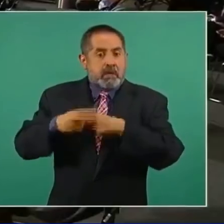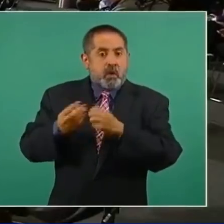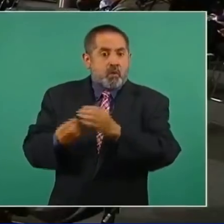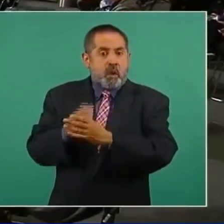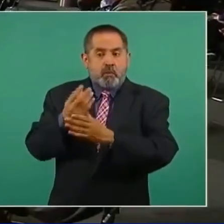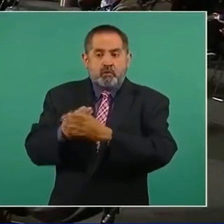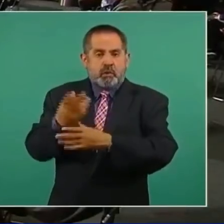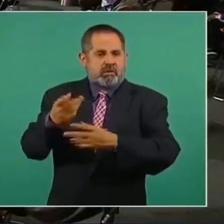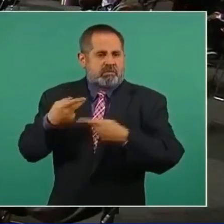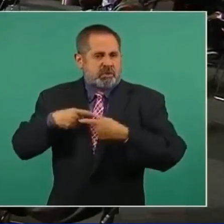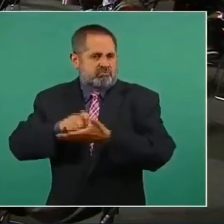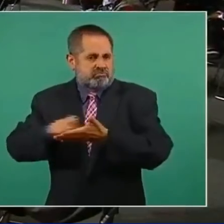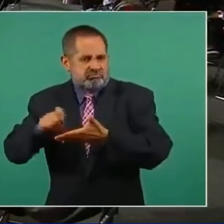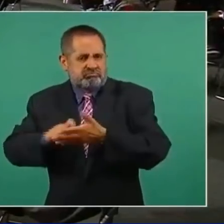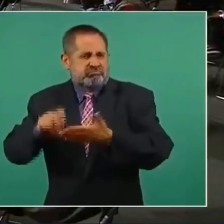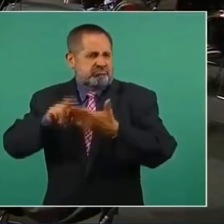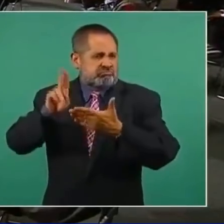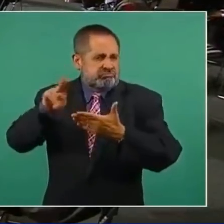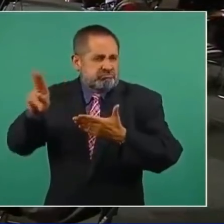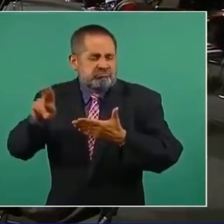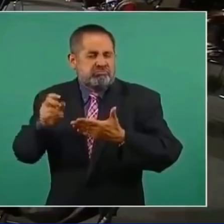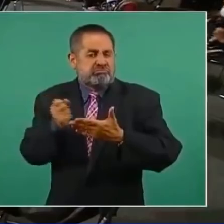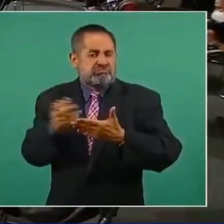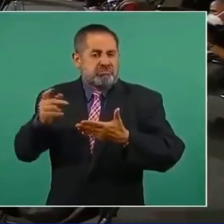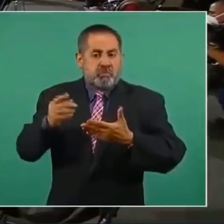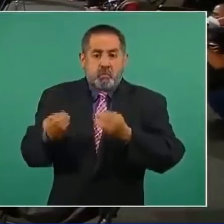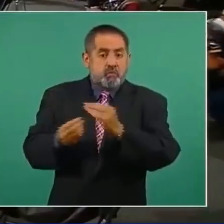de escritores, pintores,